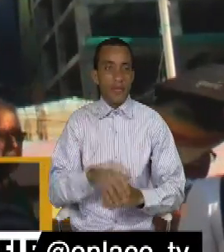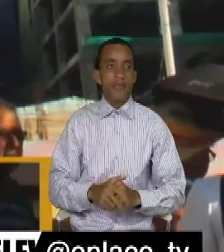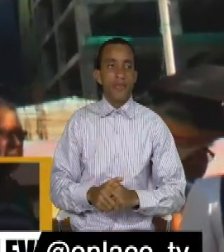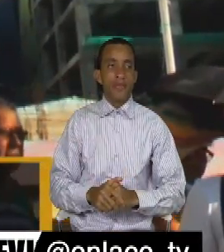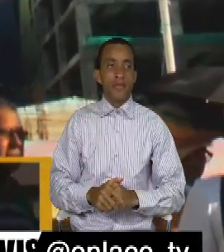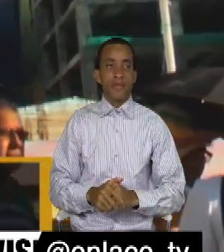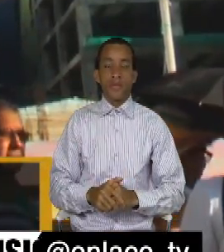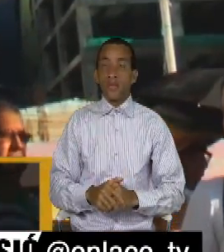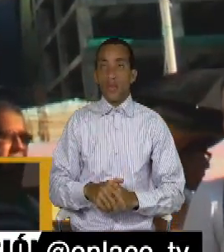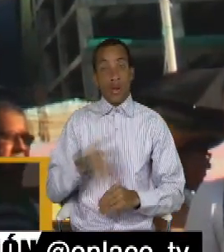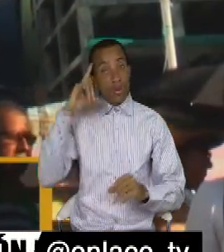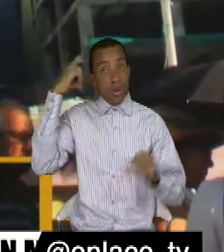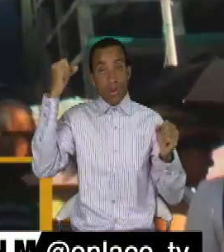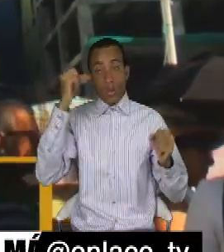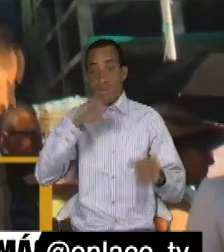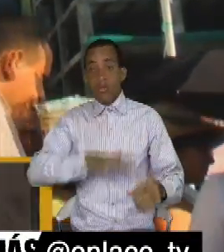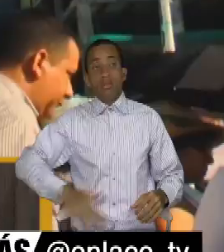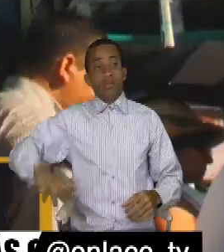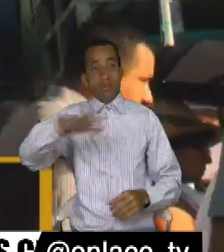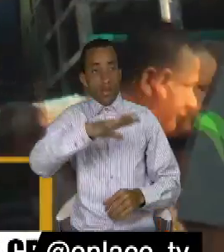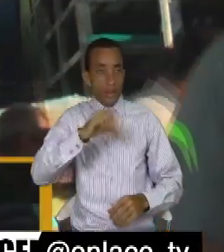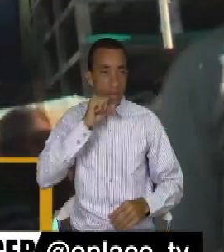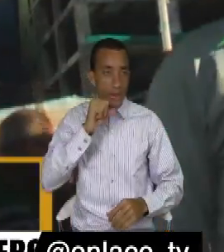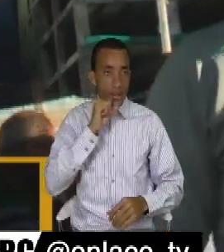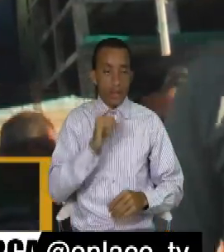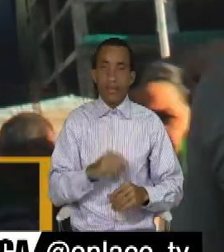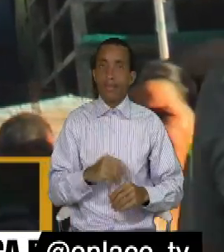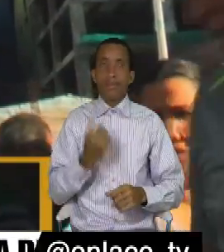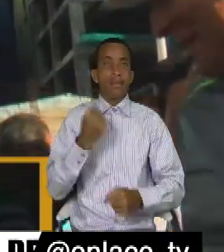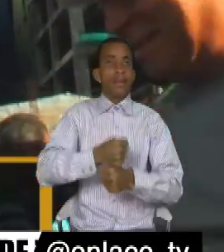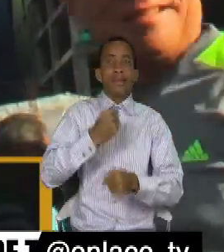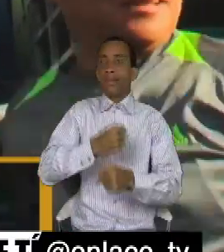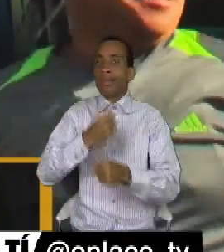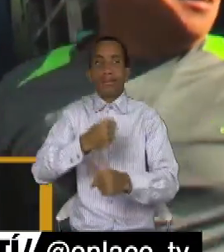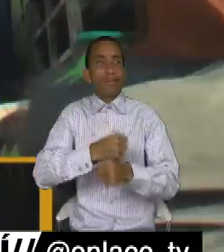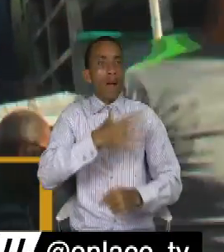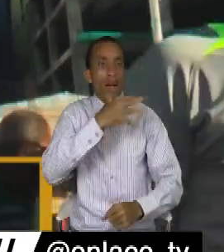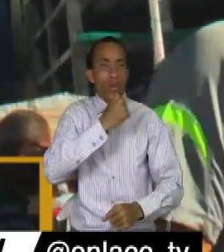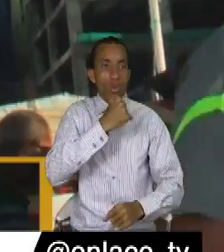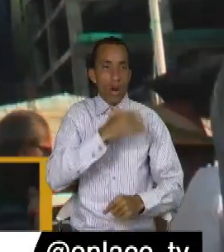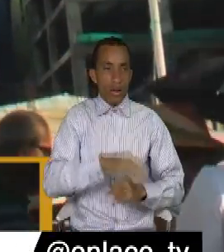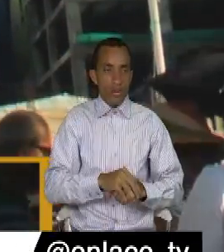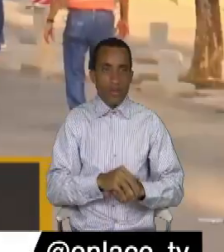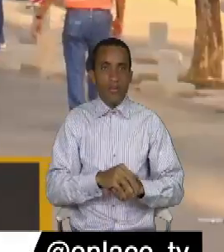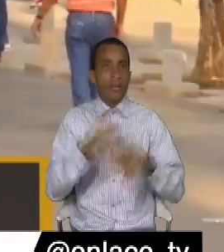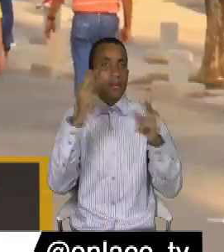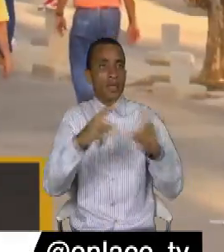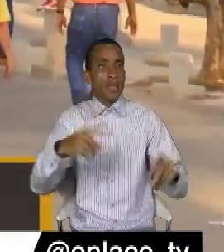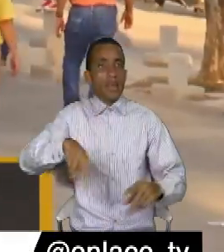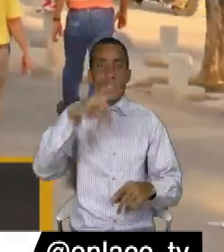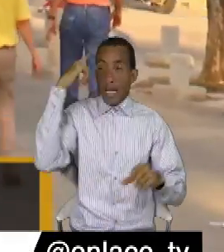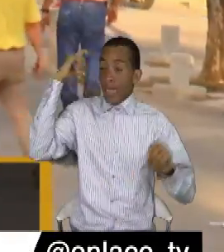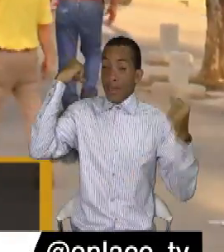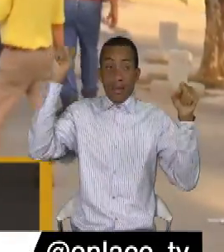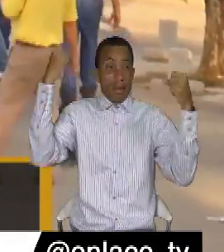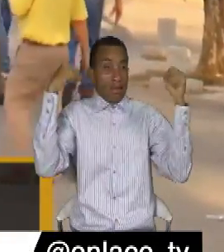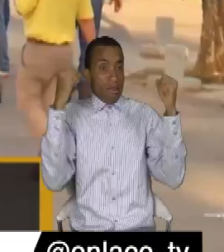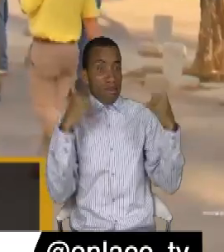de Barranca Bermeja, porque el desempleo es mucho, mucho, y la gente está desesperada